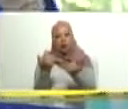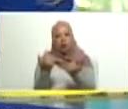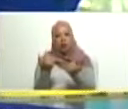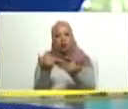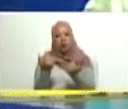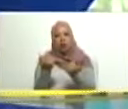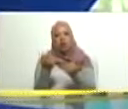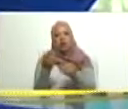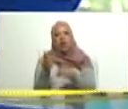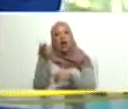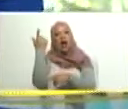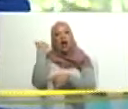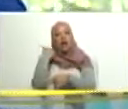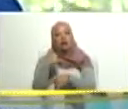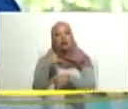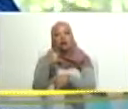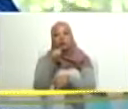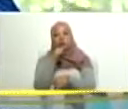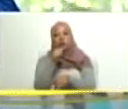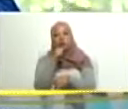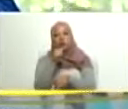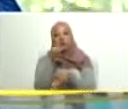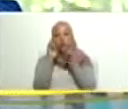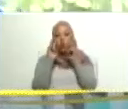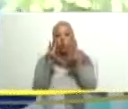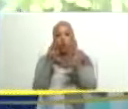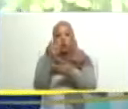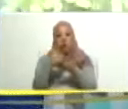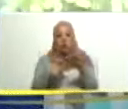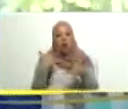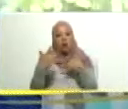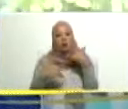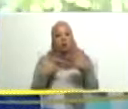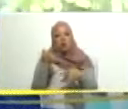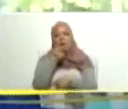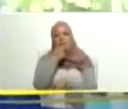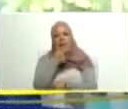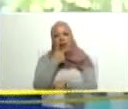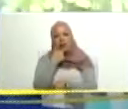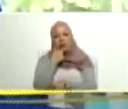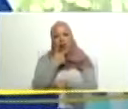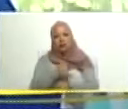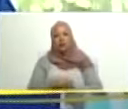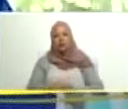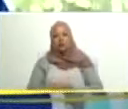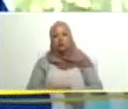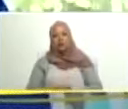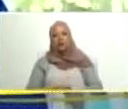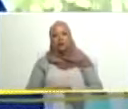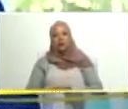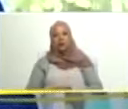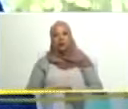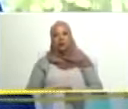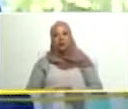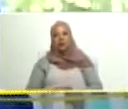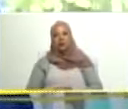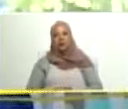Yo lo decía ayer ante los cadetes, ustedes vieron el acto con los cadetes, qué bello. Yo lo decía ayer,